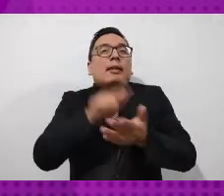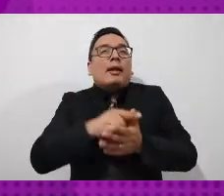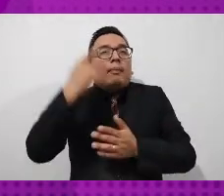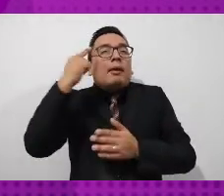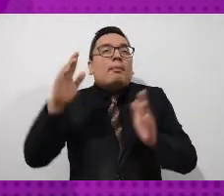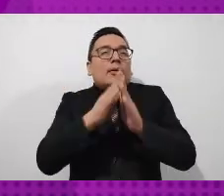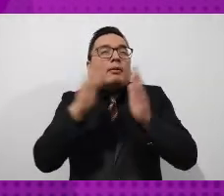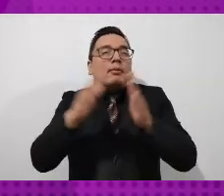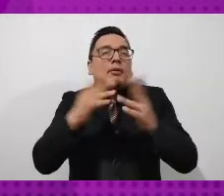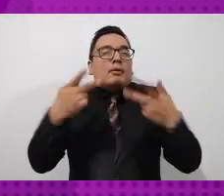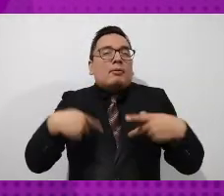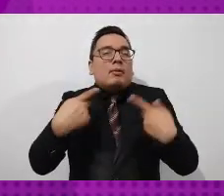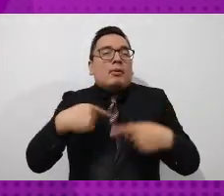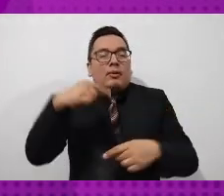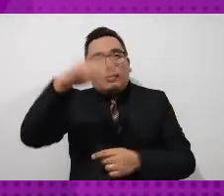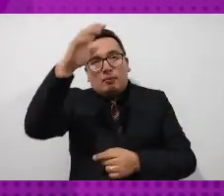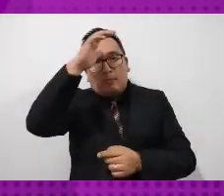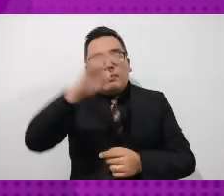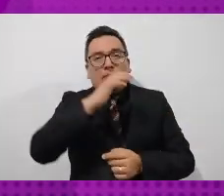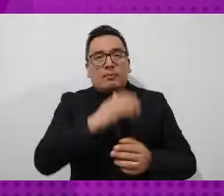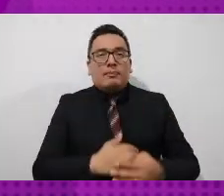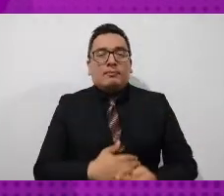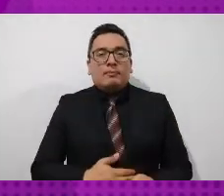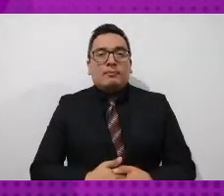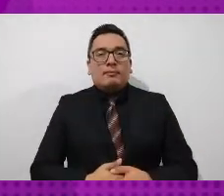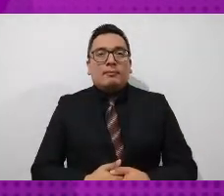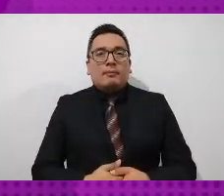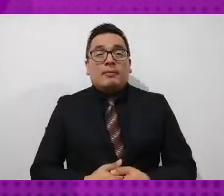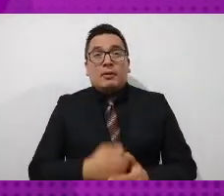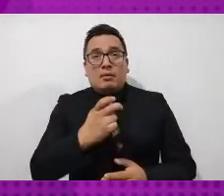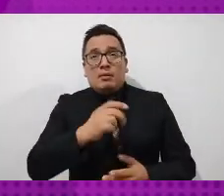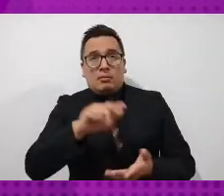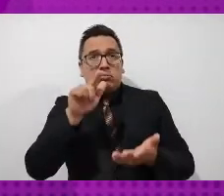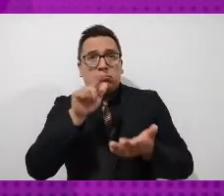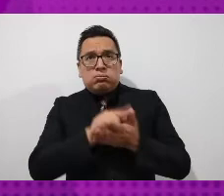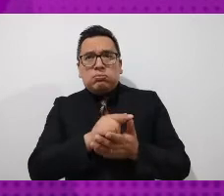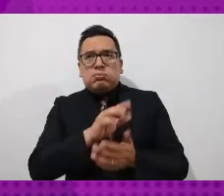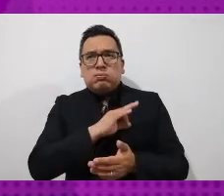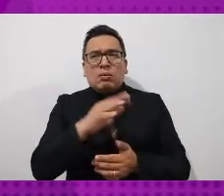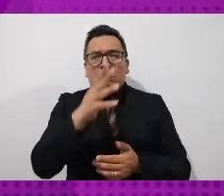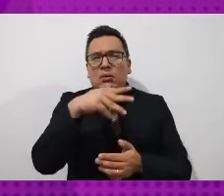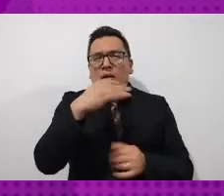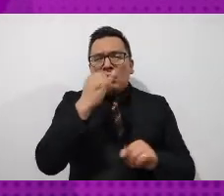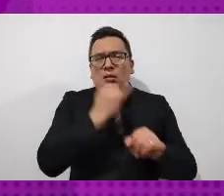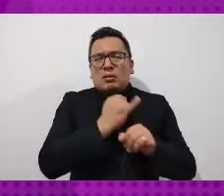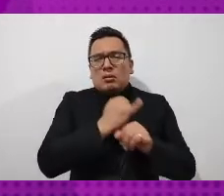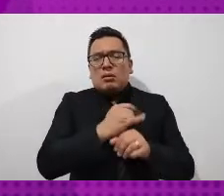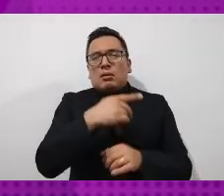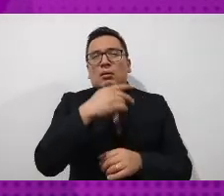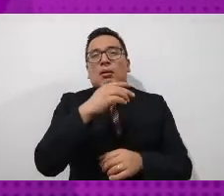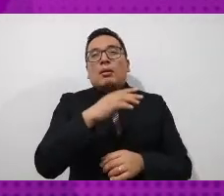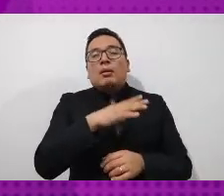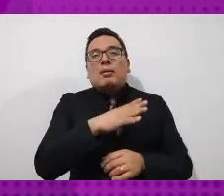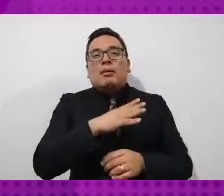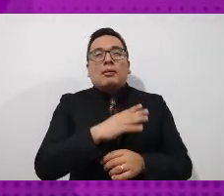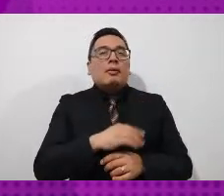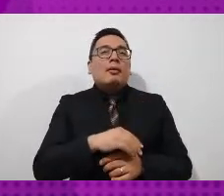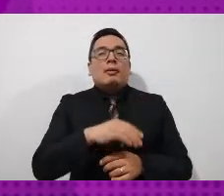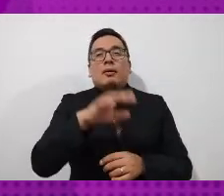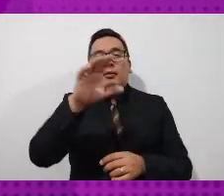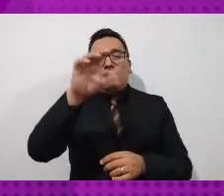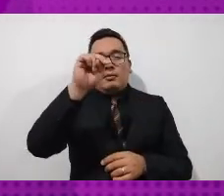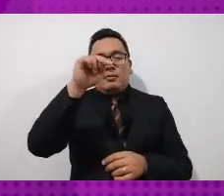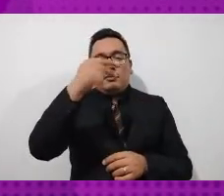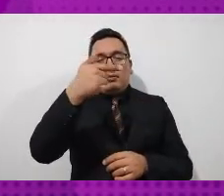Ciudadana para el Estado de Coahuila de Zaragoza. Esta ley la pueden buscar en la página del Congreso, en nuestra página,